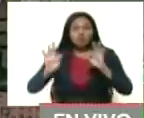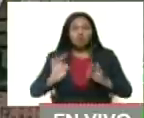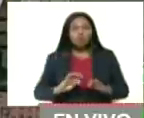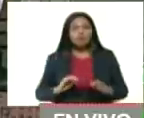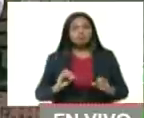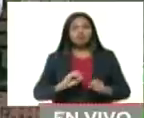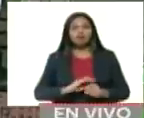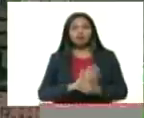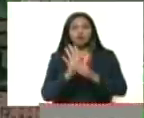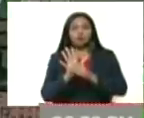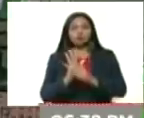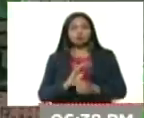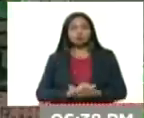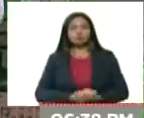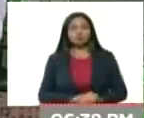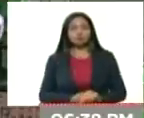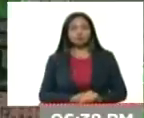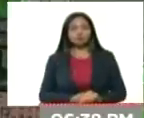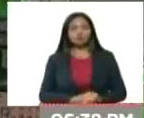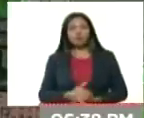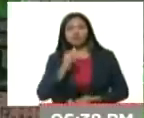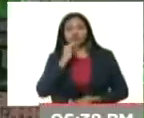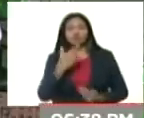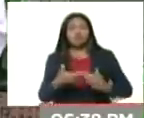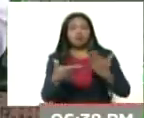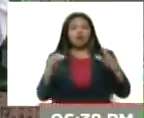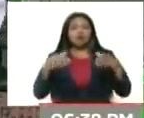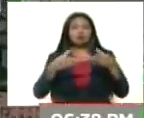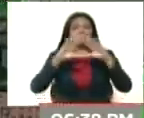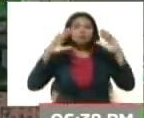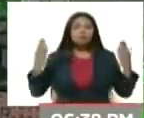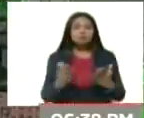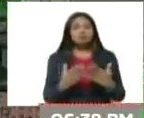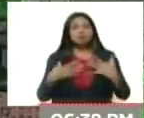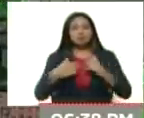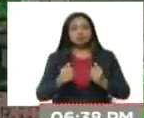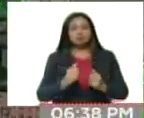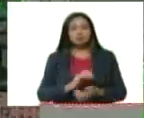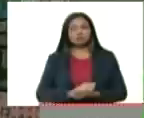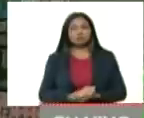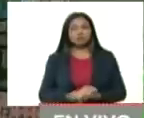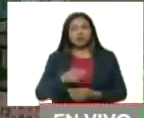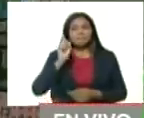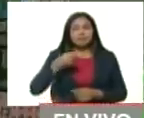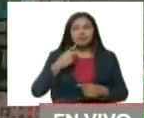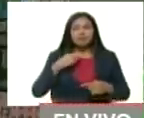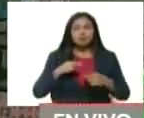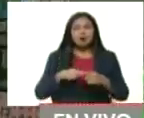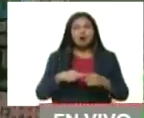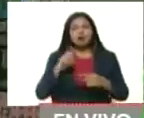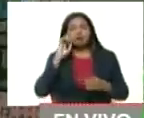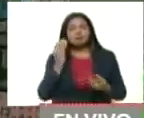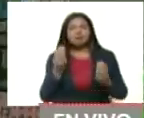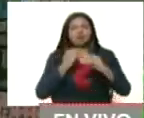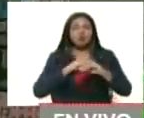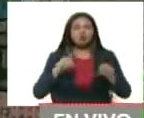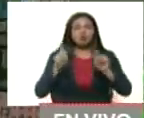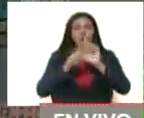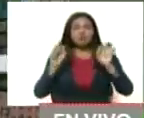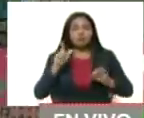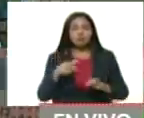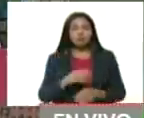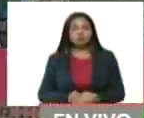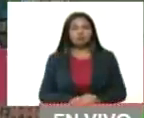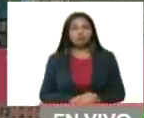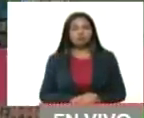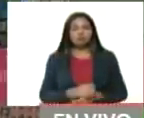es debidamente informado a la Organización Mundial de la Salud, y también es debidamente corroborado, es debidamente